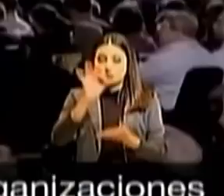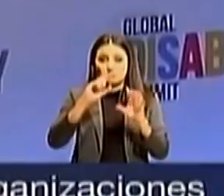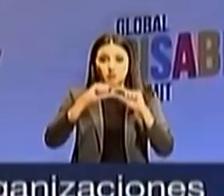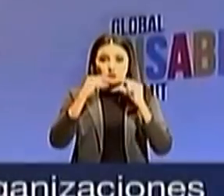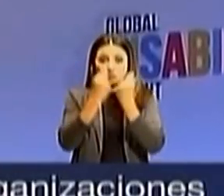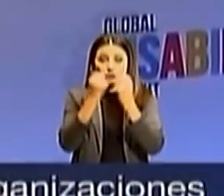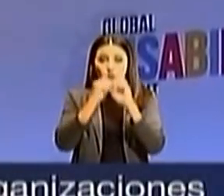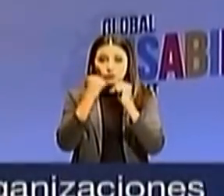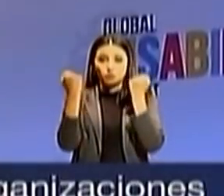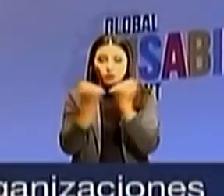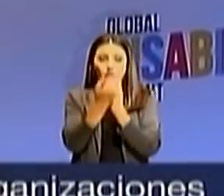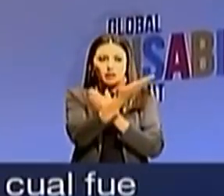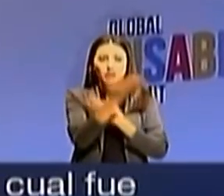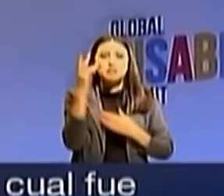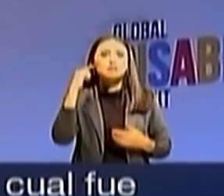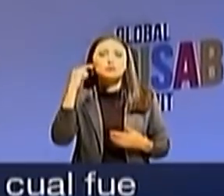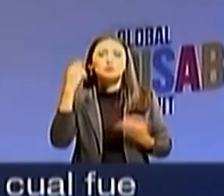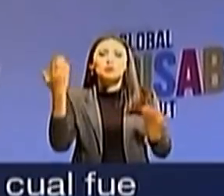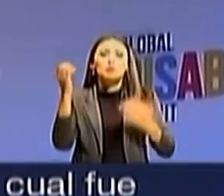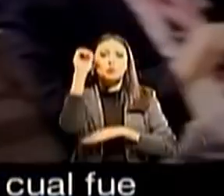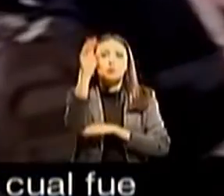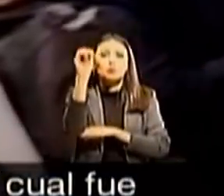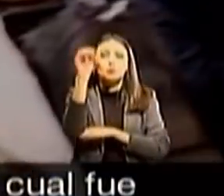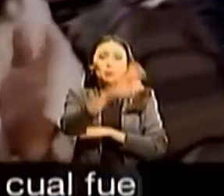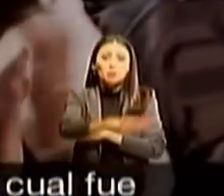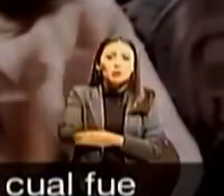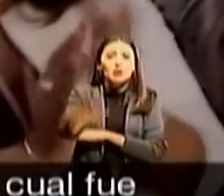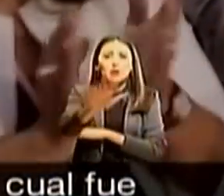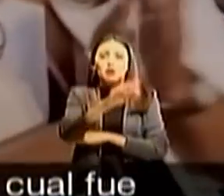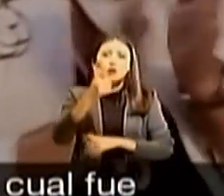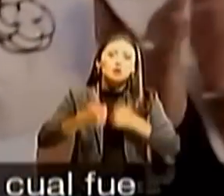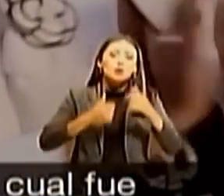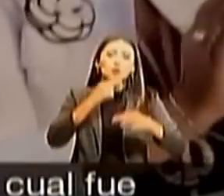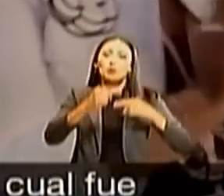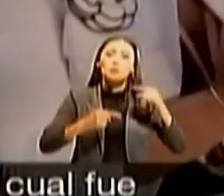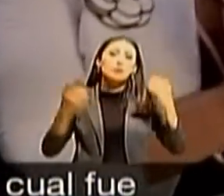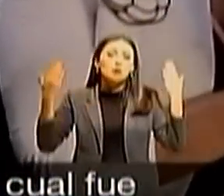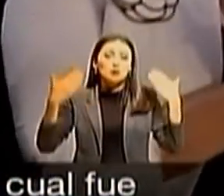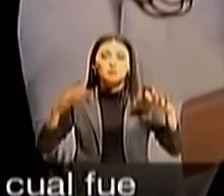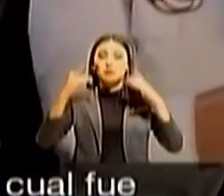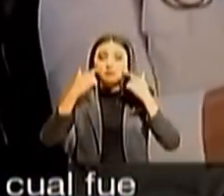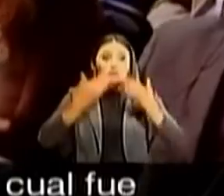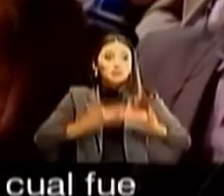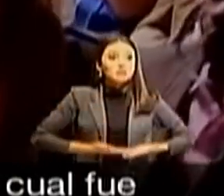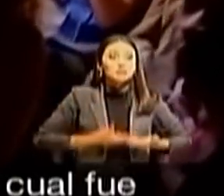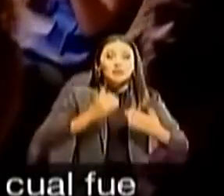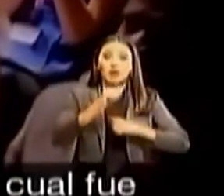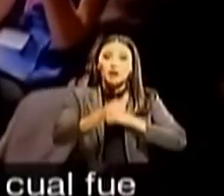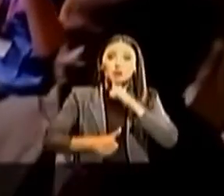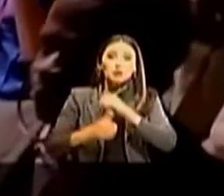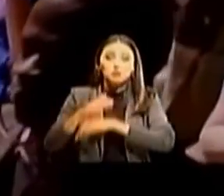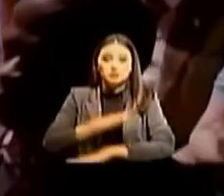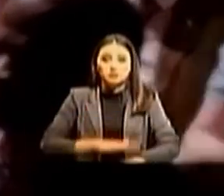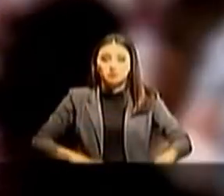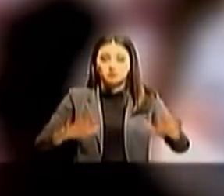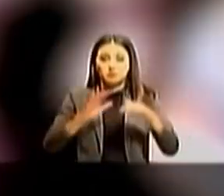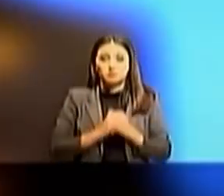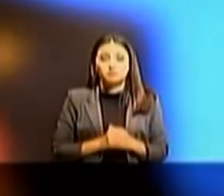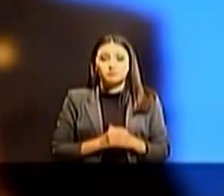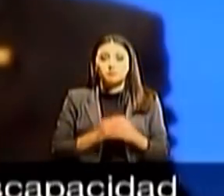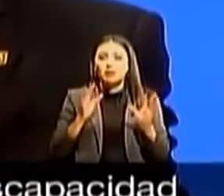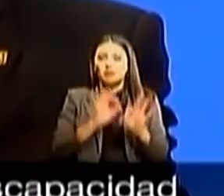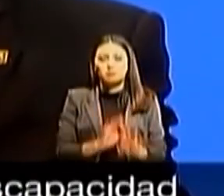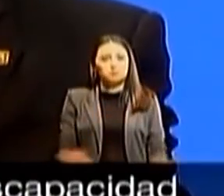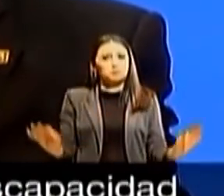y gobiernos escucharon la charla magistral del jefe de Estado, la cual fue ovacionada y admirada por los asistentes. Lo